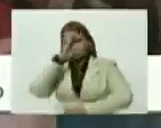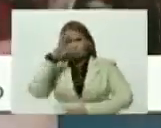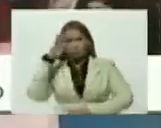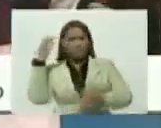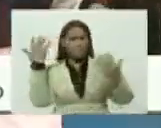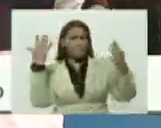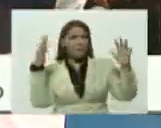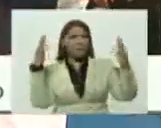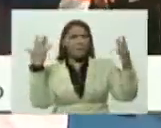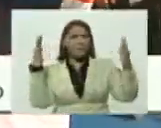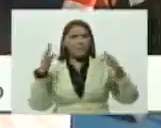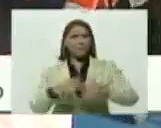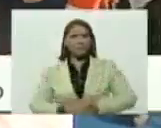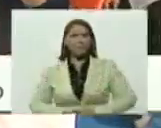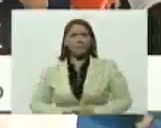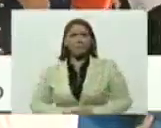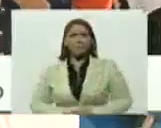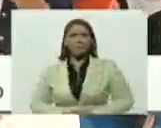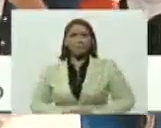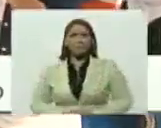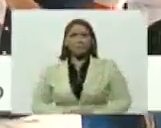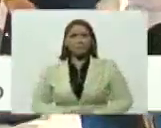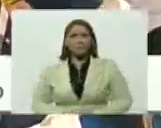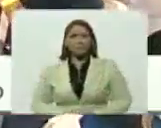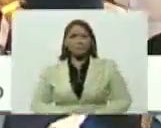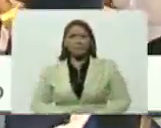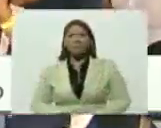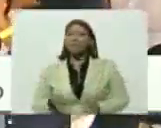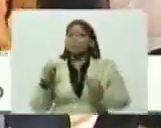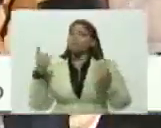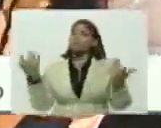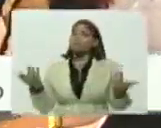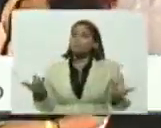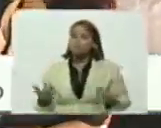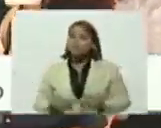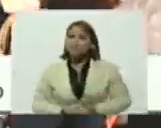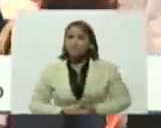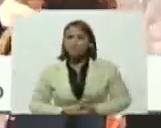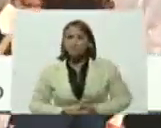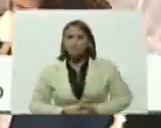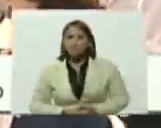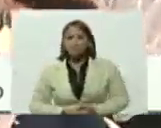a Diosdado. ¿Qué te parece, don Diosdado?